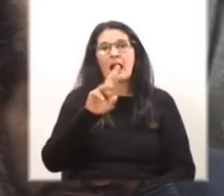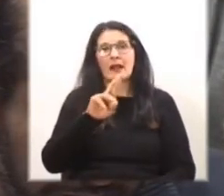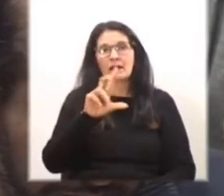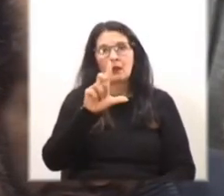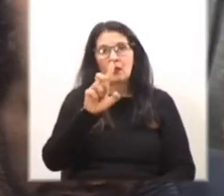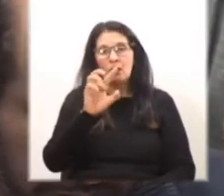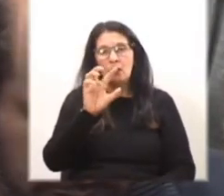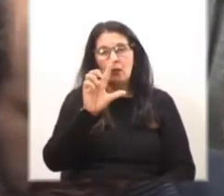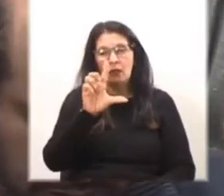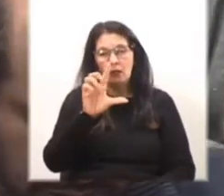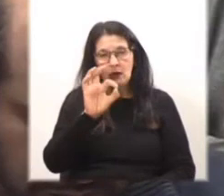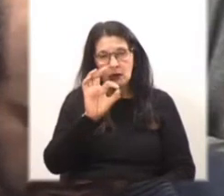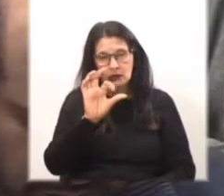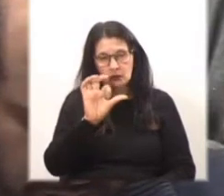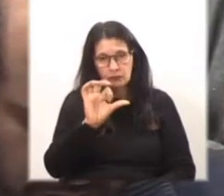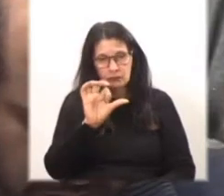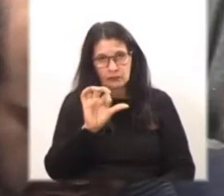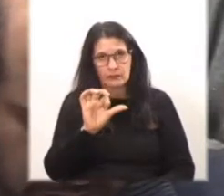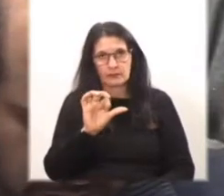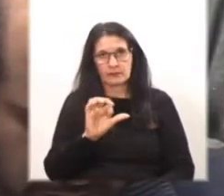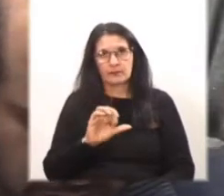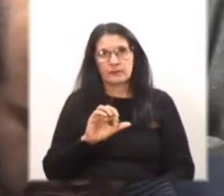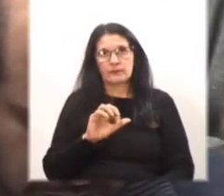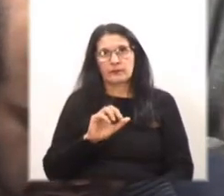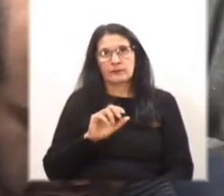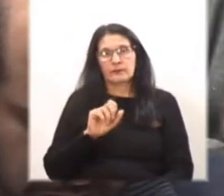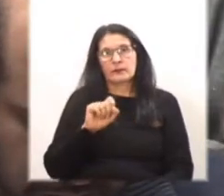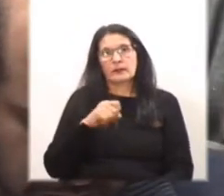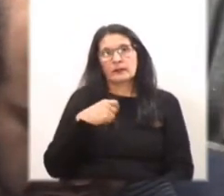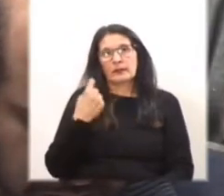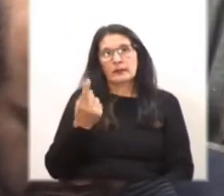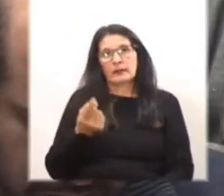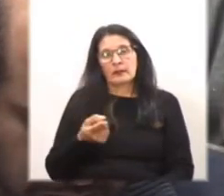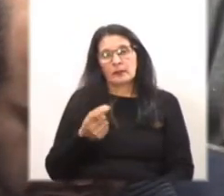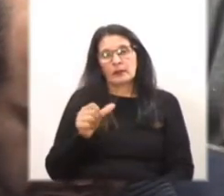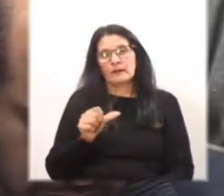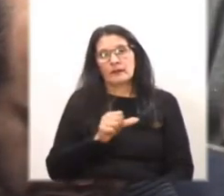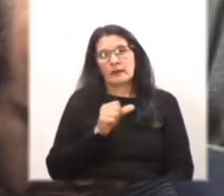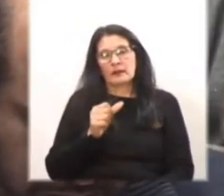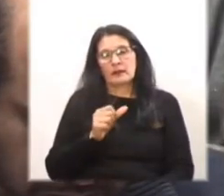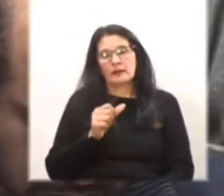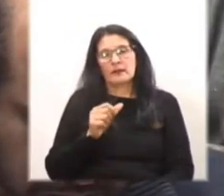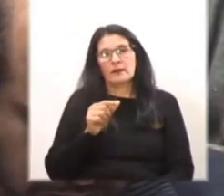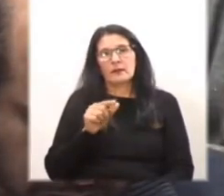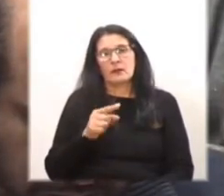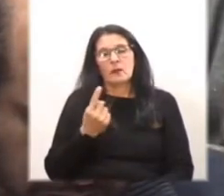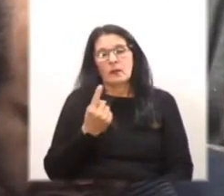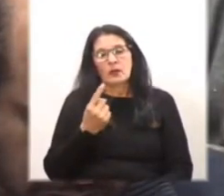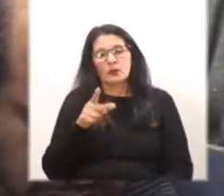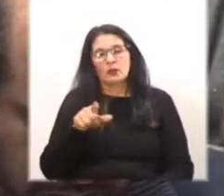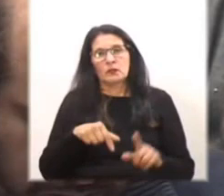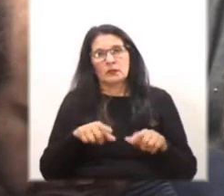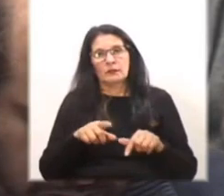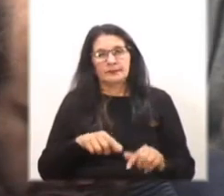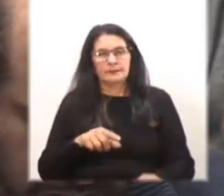dedicando unos minutos a su gestión, a Fernando